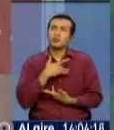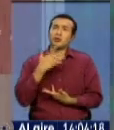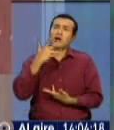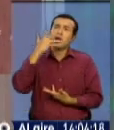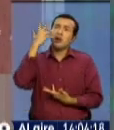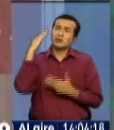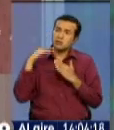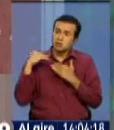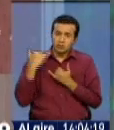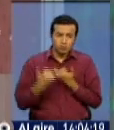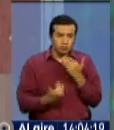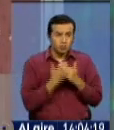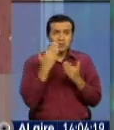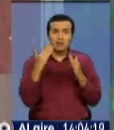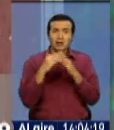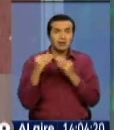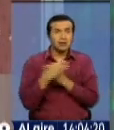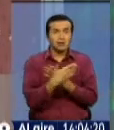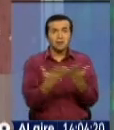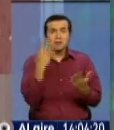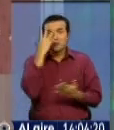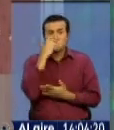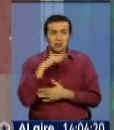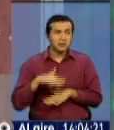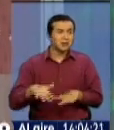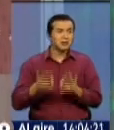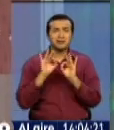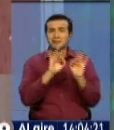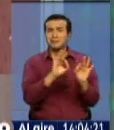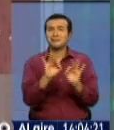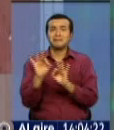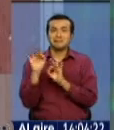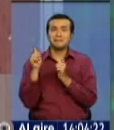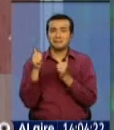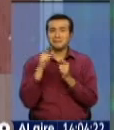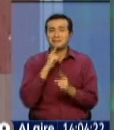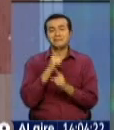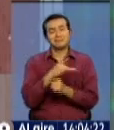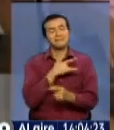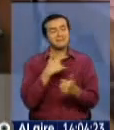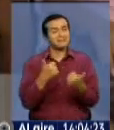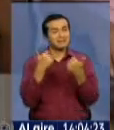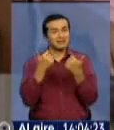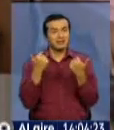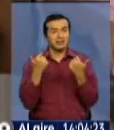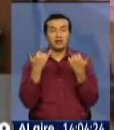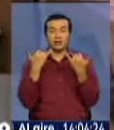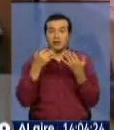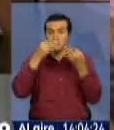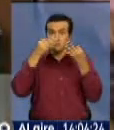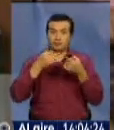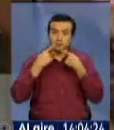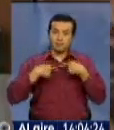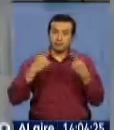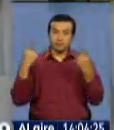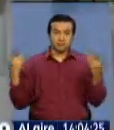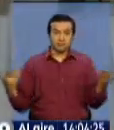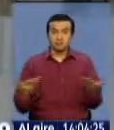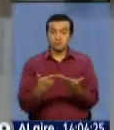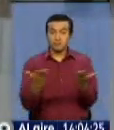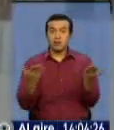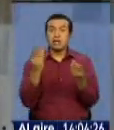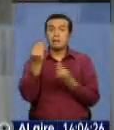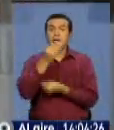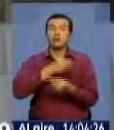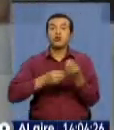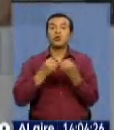vivía. Me entregó las casas bonitas, todo. Sí, me siento bien. En el acto oficial de entrega de la obra se indicó que la